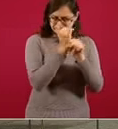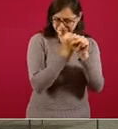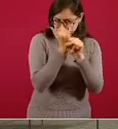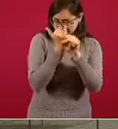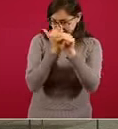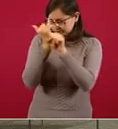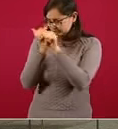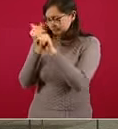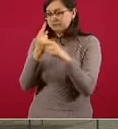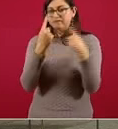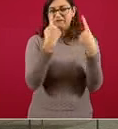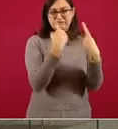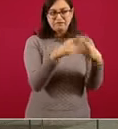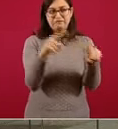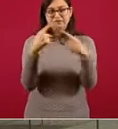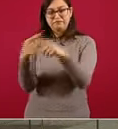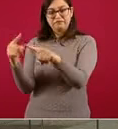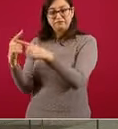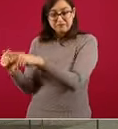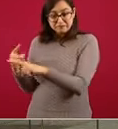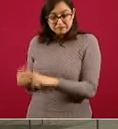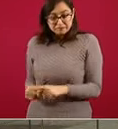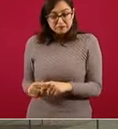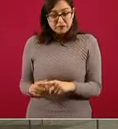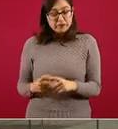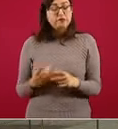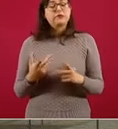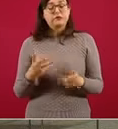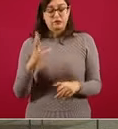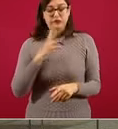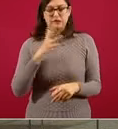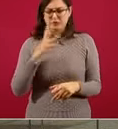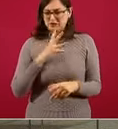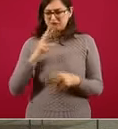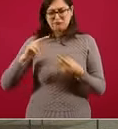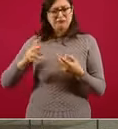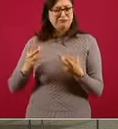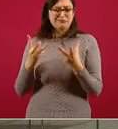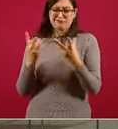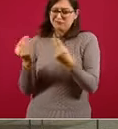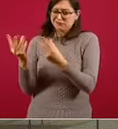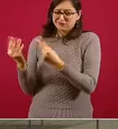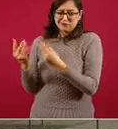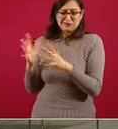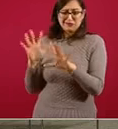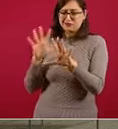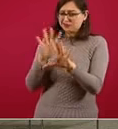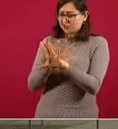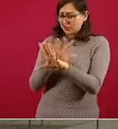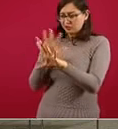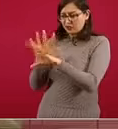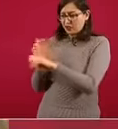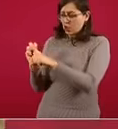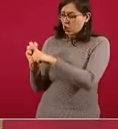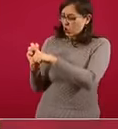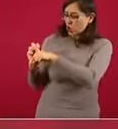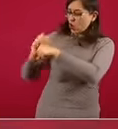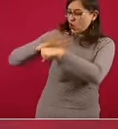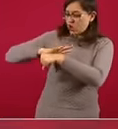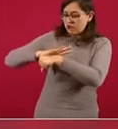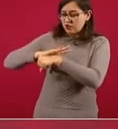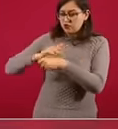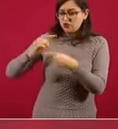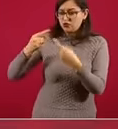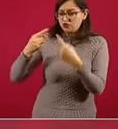se tienen identificado varias mutaciones, diferentes tipos virales que han estado